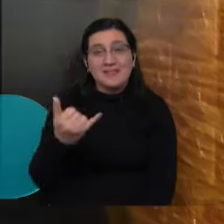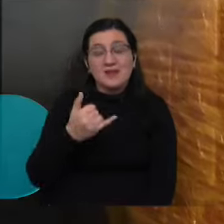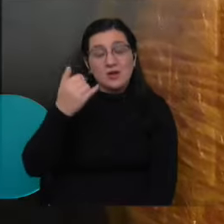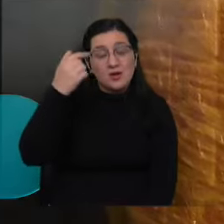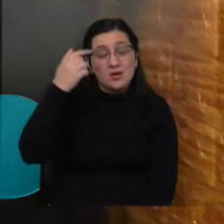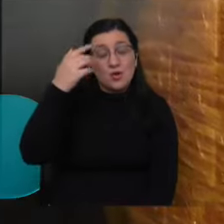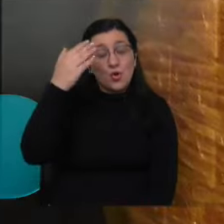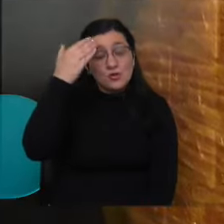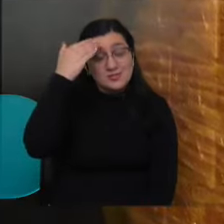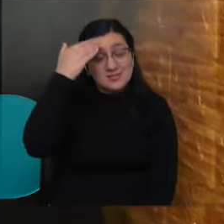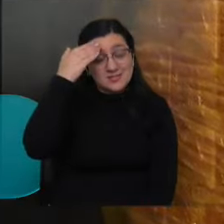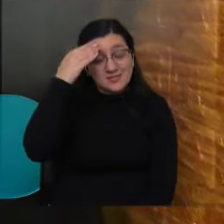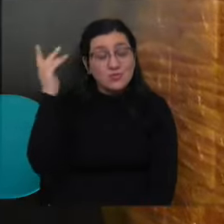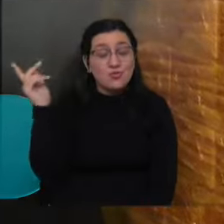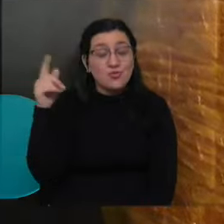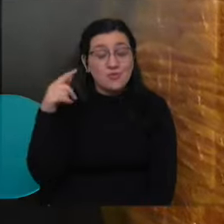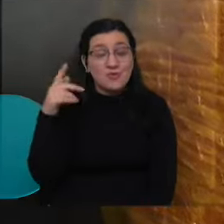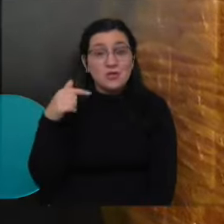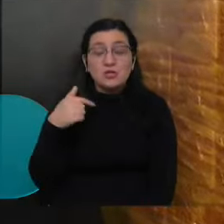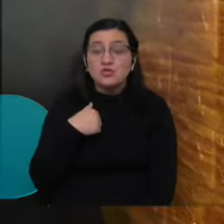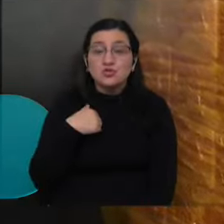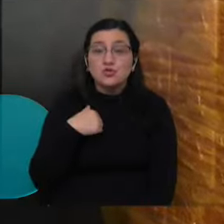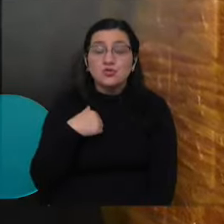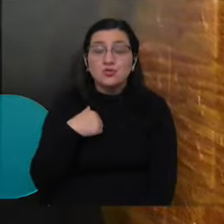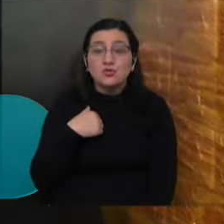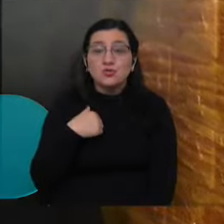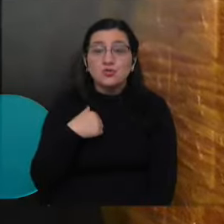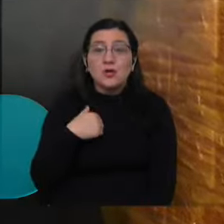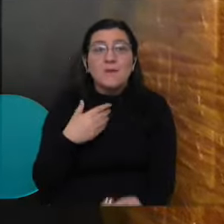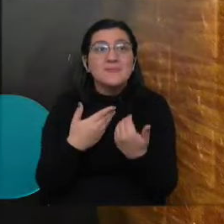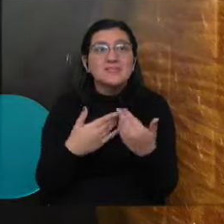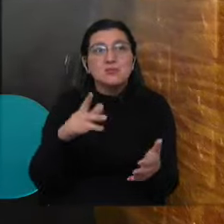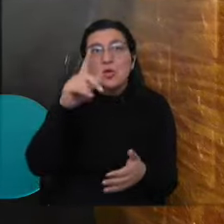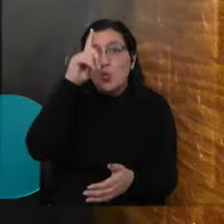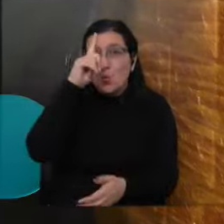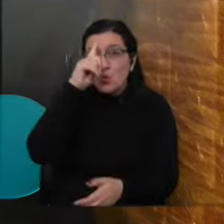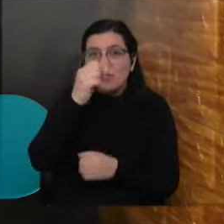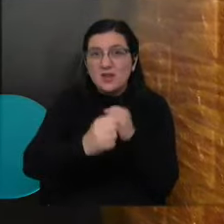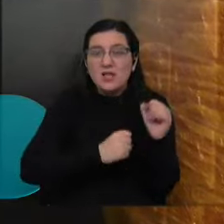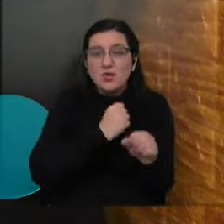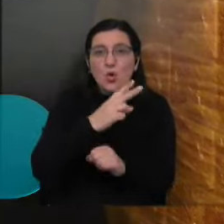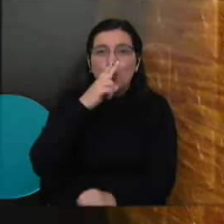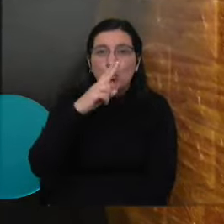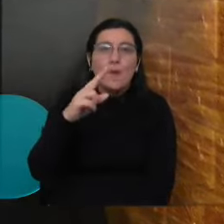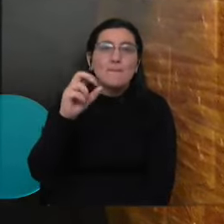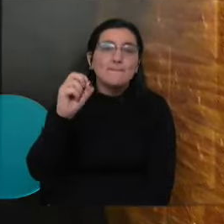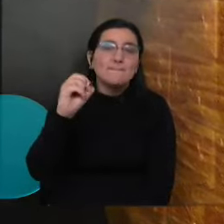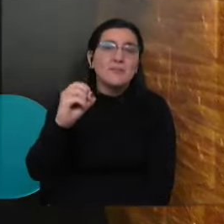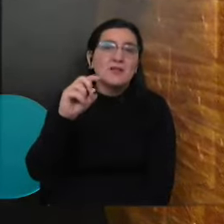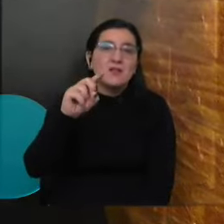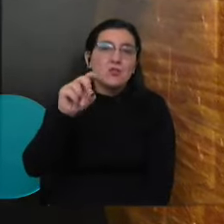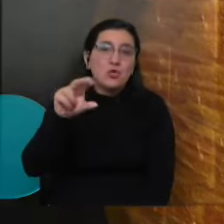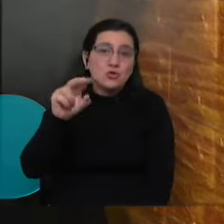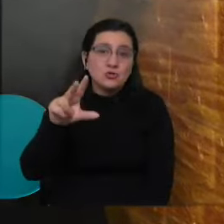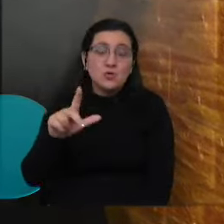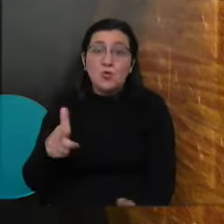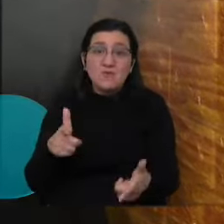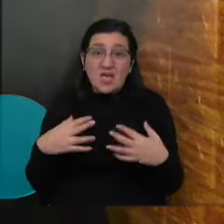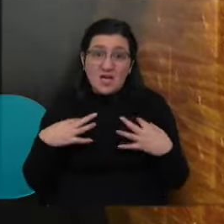de nuestro proyecto yo no había arrancado el invierno debutamos tipo en julio del 2012 y no tenía no tenía